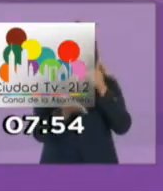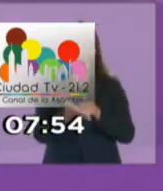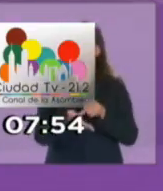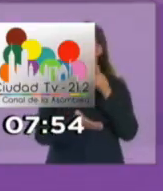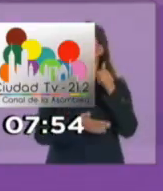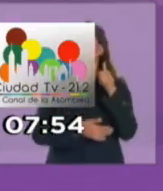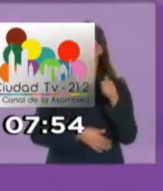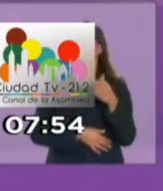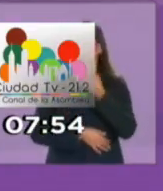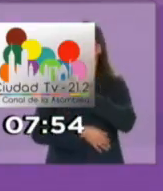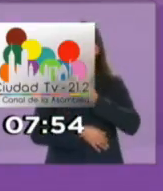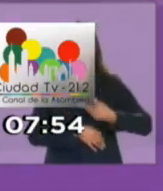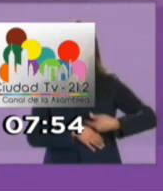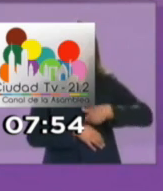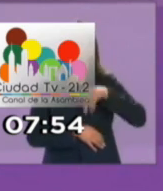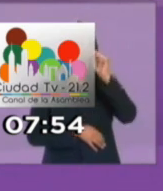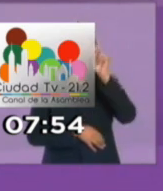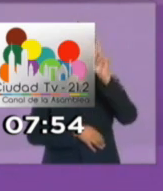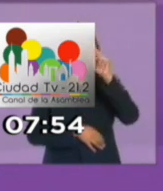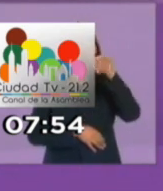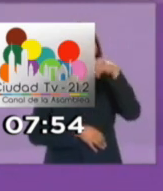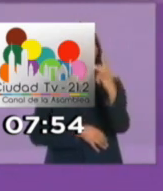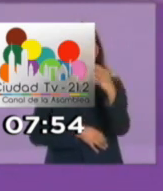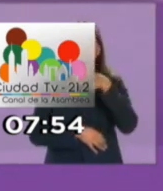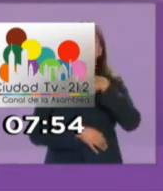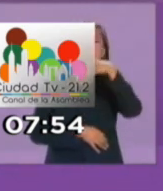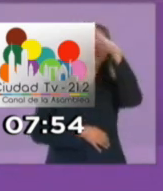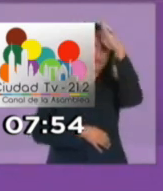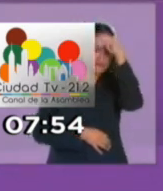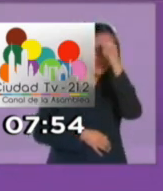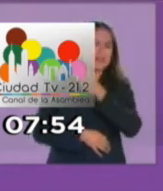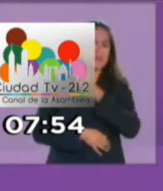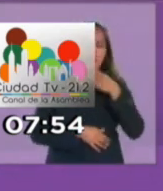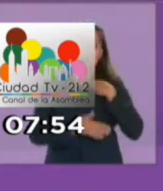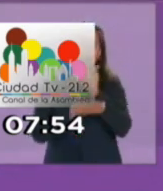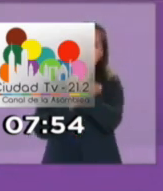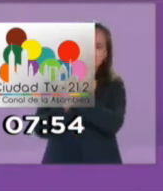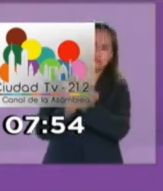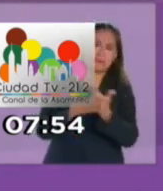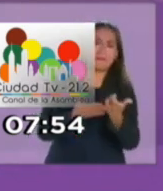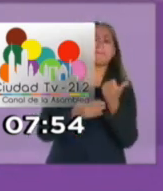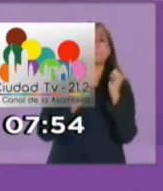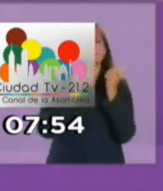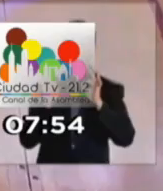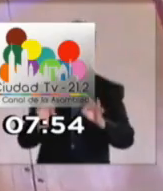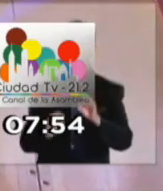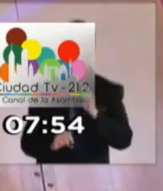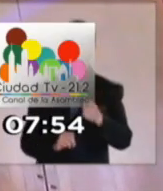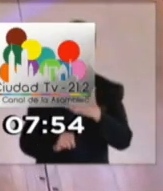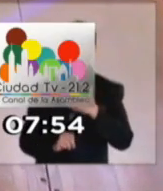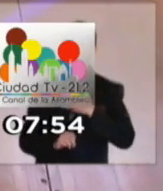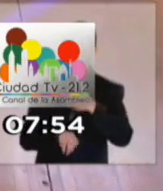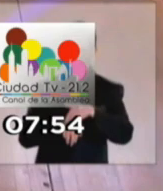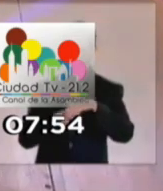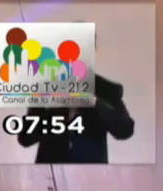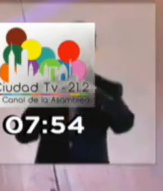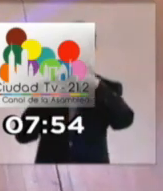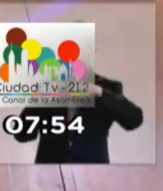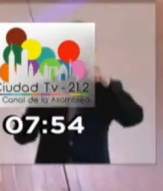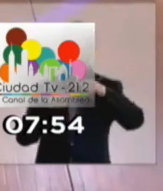un auténtico margallate de palabrería, al grado de que el momento climático y